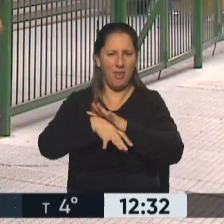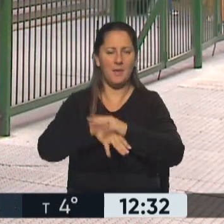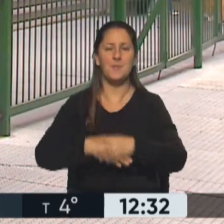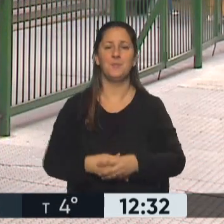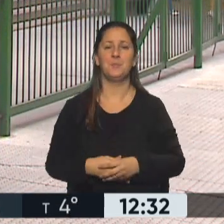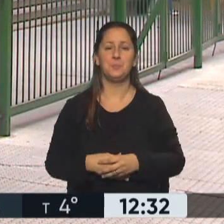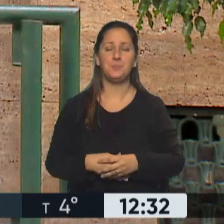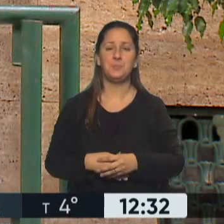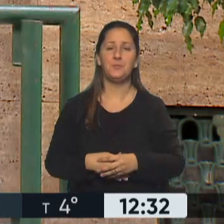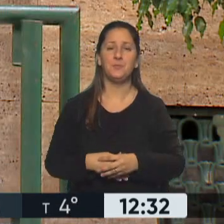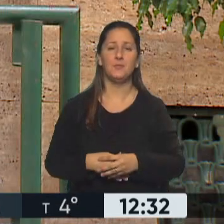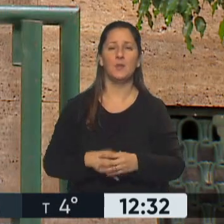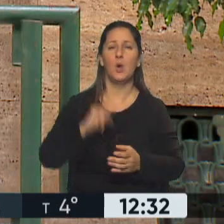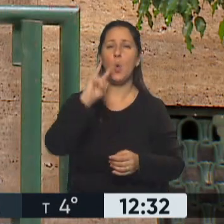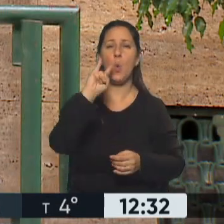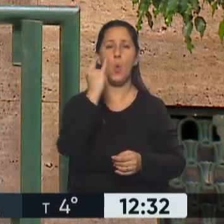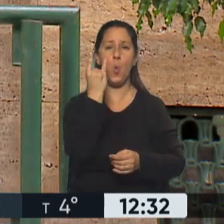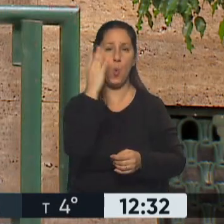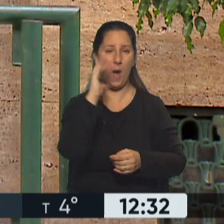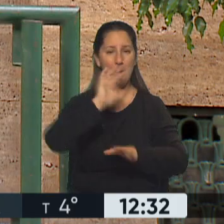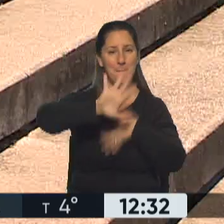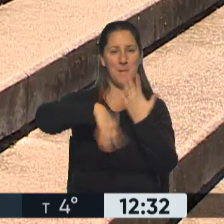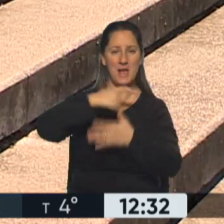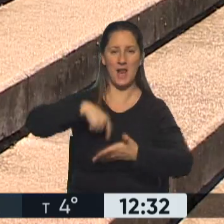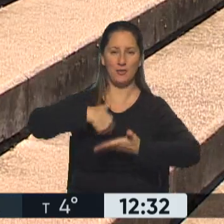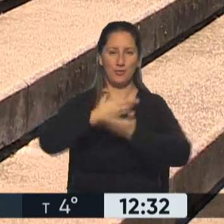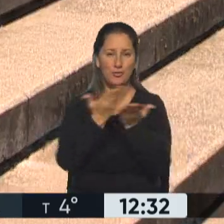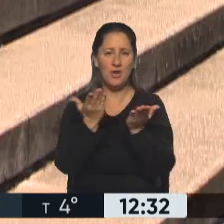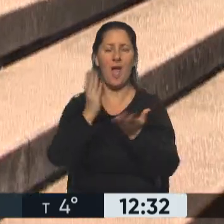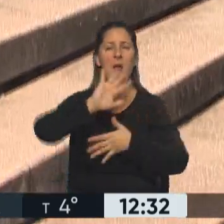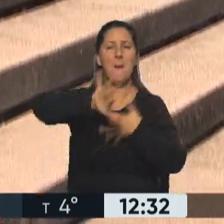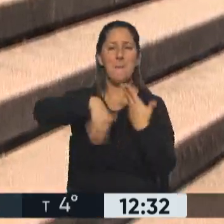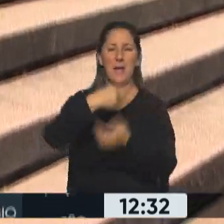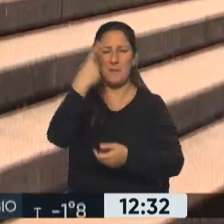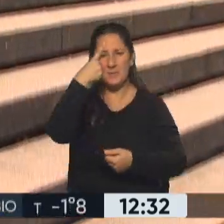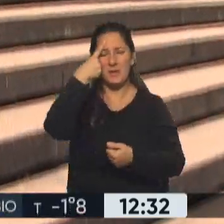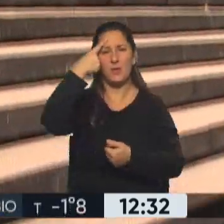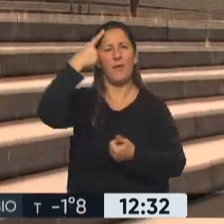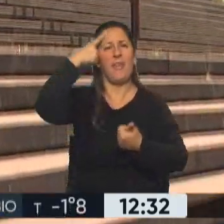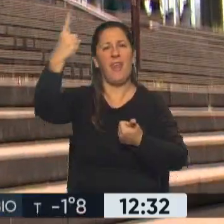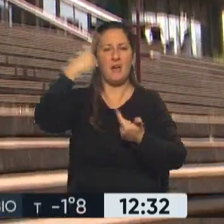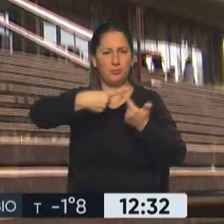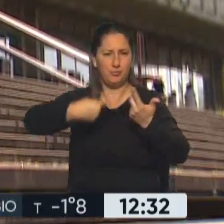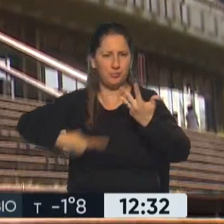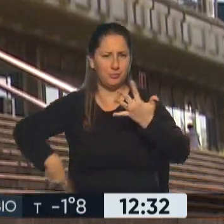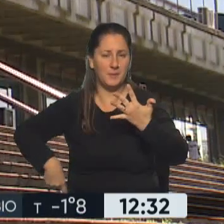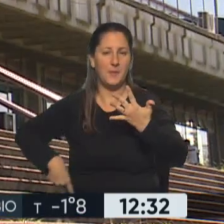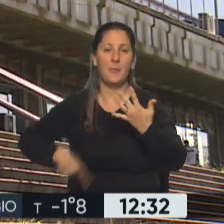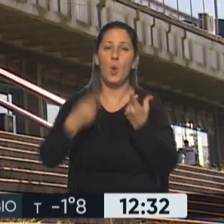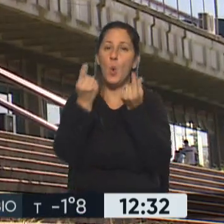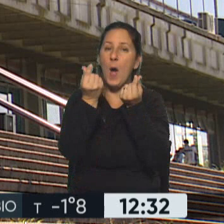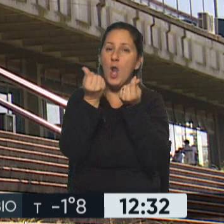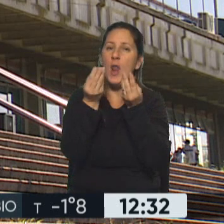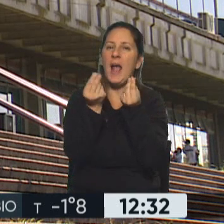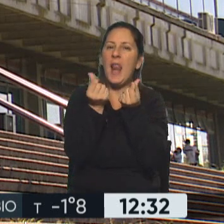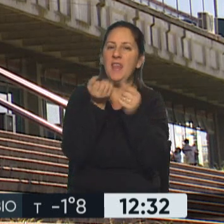la UBA hay mezcla social, mezcla de pensamientos, pluralidad de ideas, se valora la